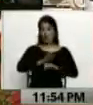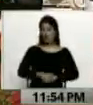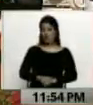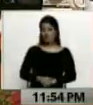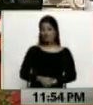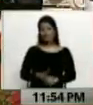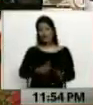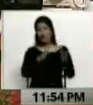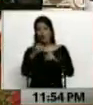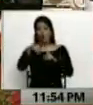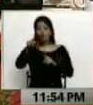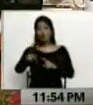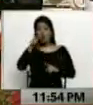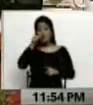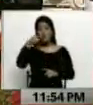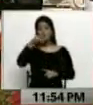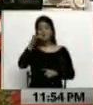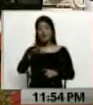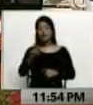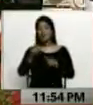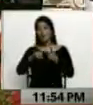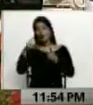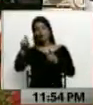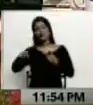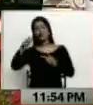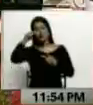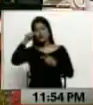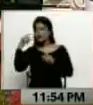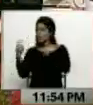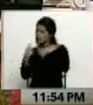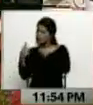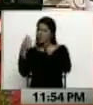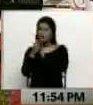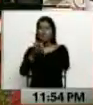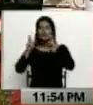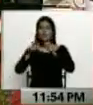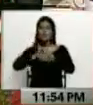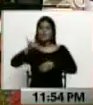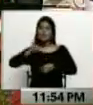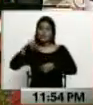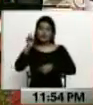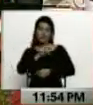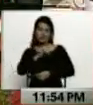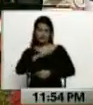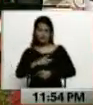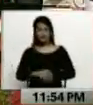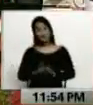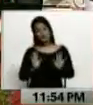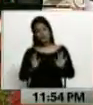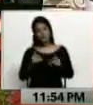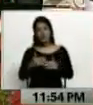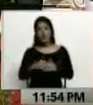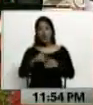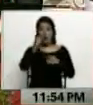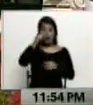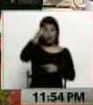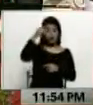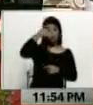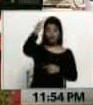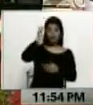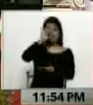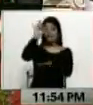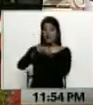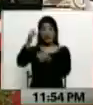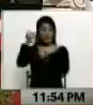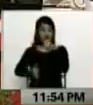Pizarro con Tomás guanipa quienes hablaban mucho de su reciente viaje a Santiago de Chile nido apareció en las Mercedes Ya finalizando la marcha